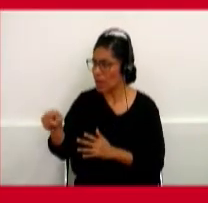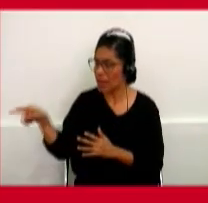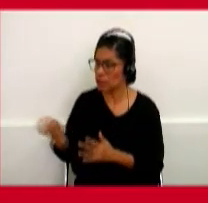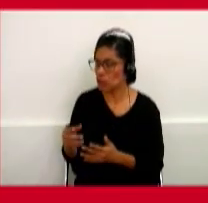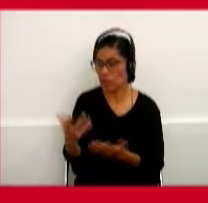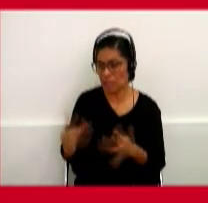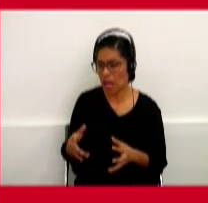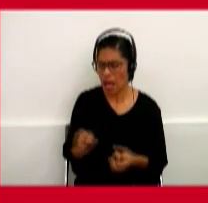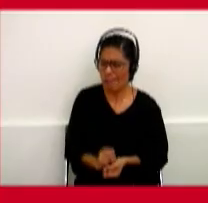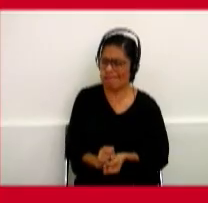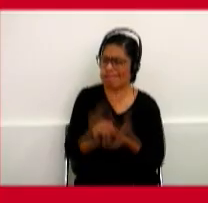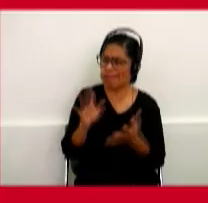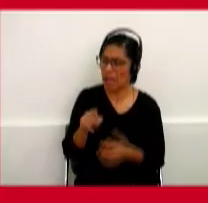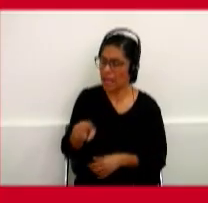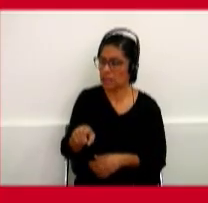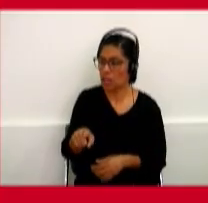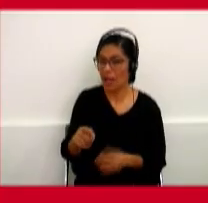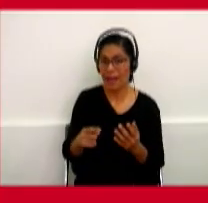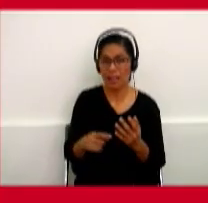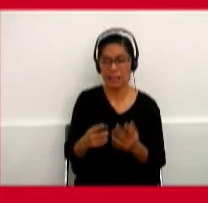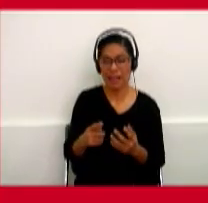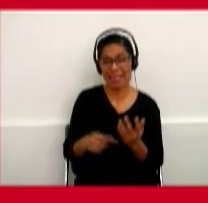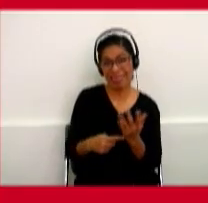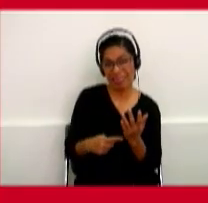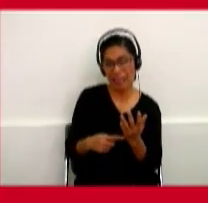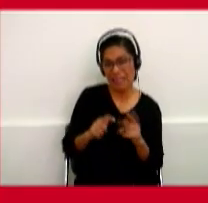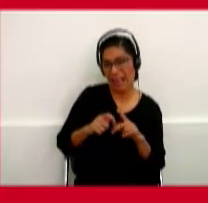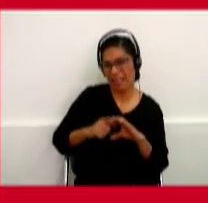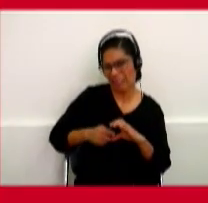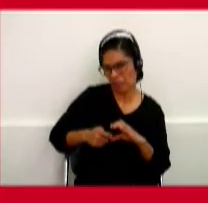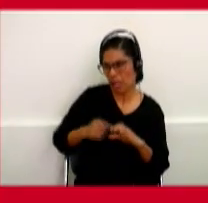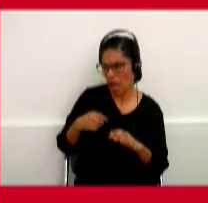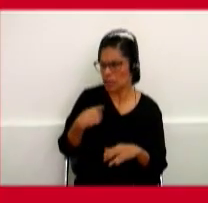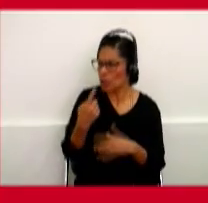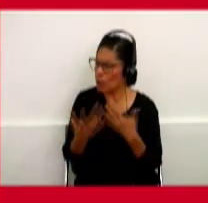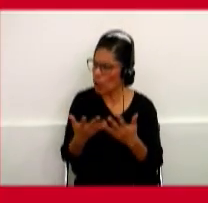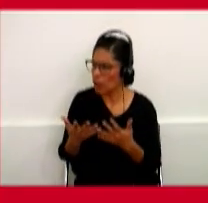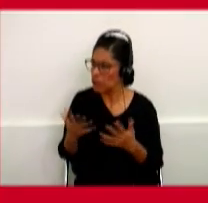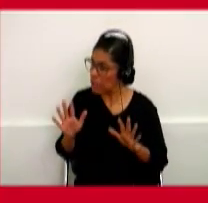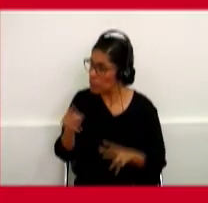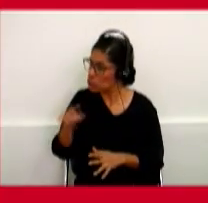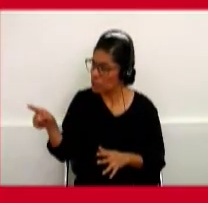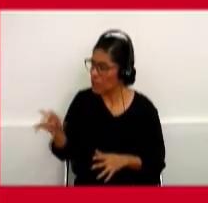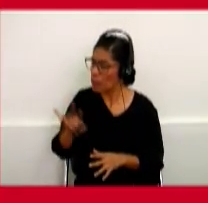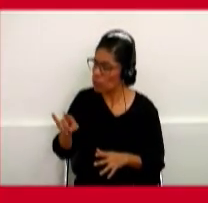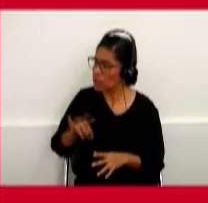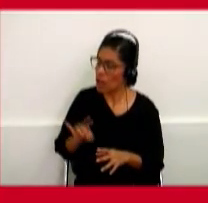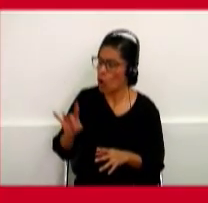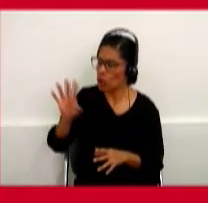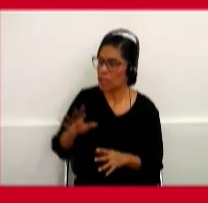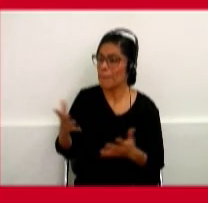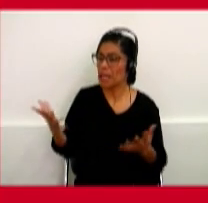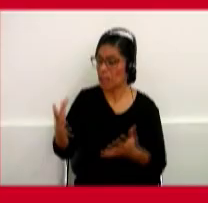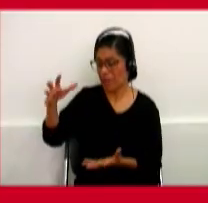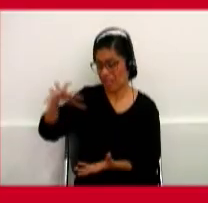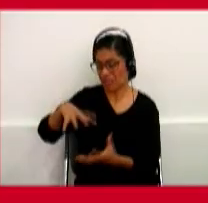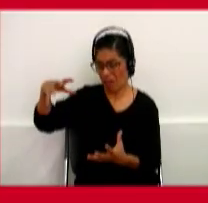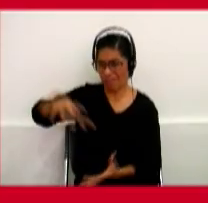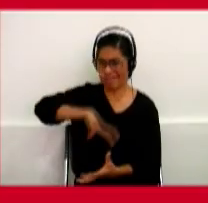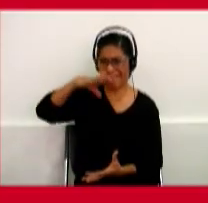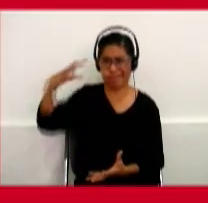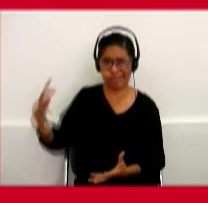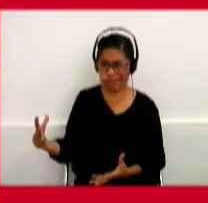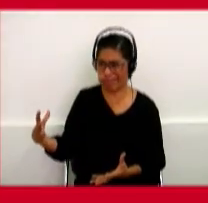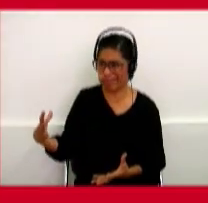de voladura fue usada aquí. Por ende, podemos tratar de hacer algunos cambios para reducir la influencia o el potencial de crear estas